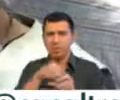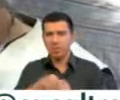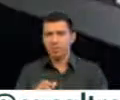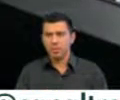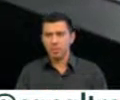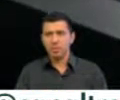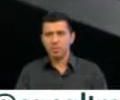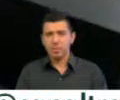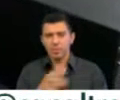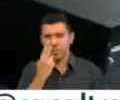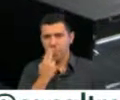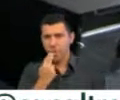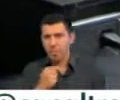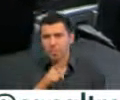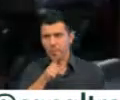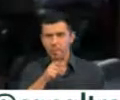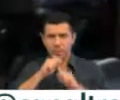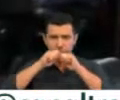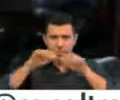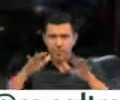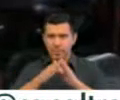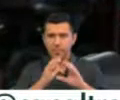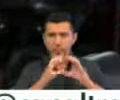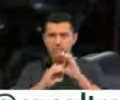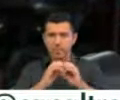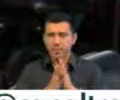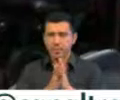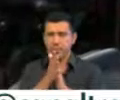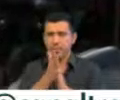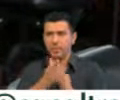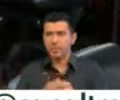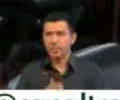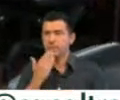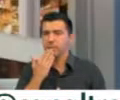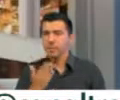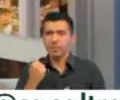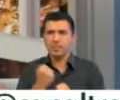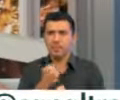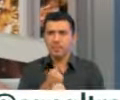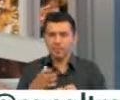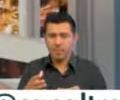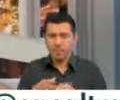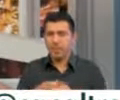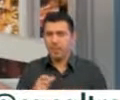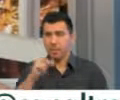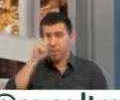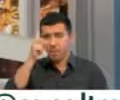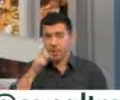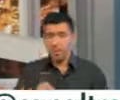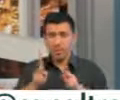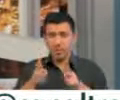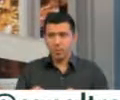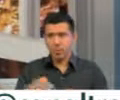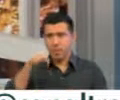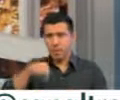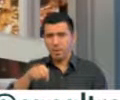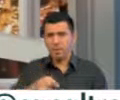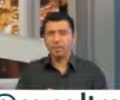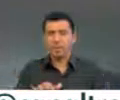con el manejo y la difusión de la información esto se logra gracias al trabajo en equipo del talento humano que pertenece a otro